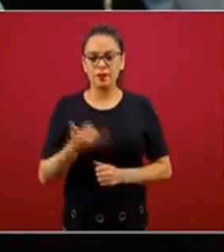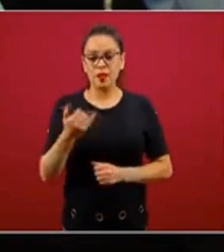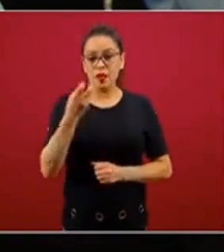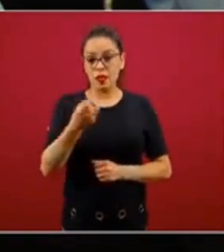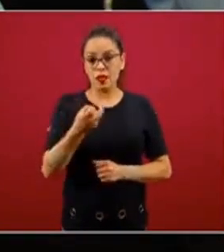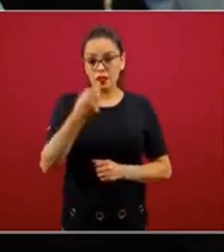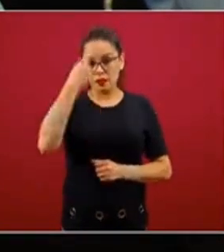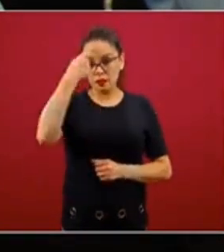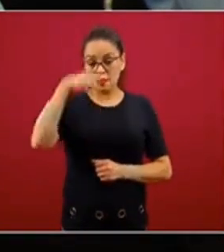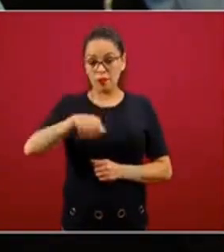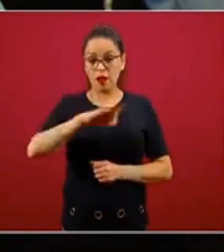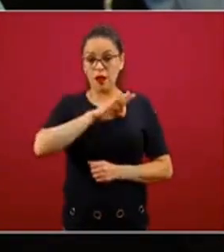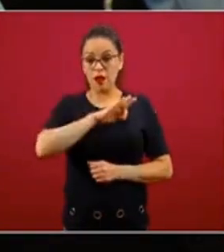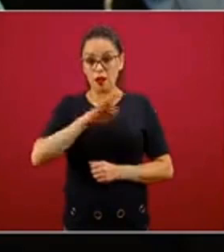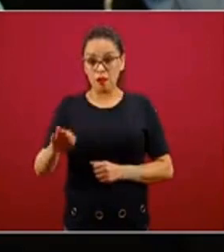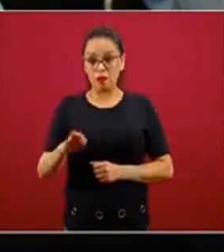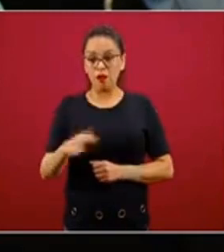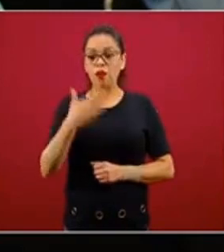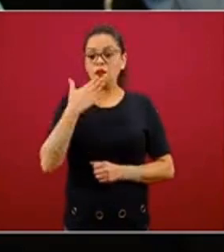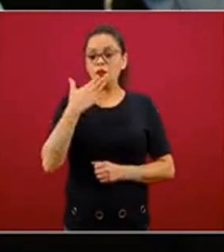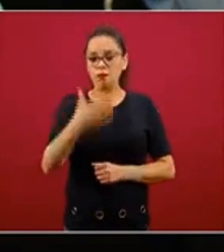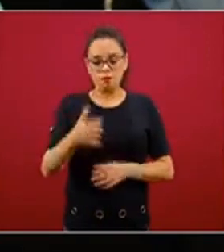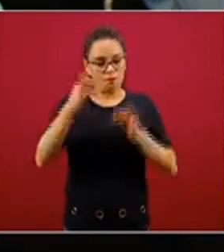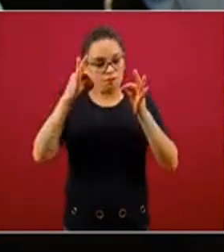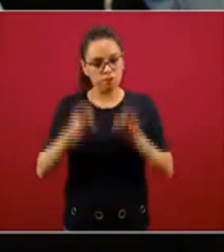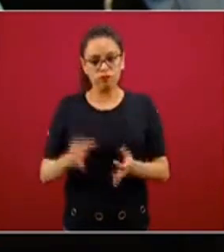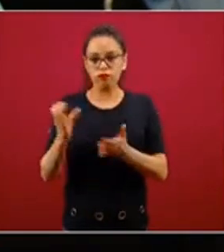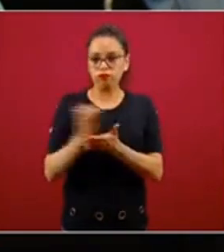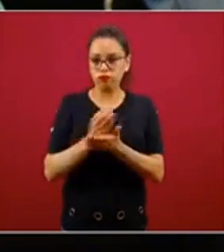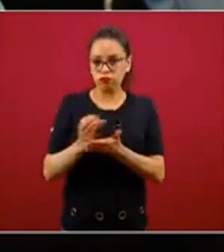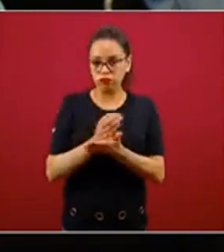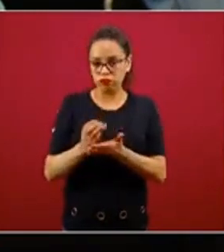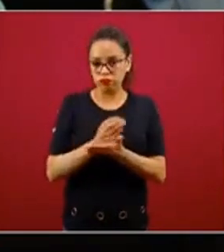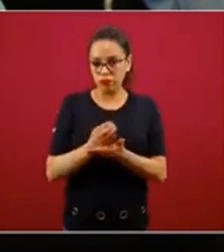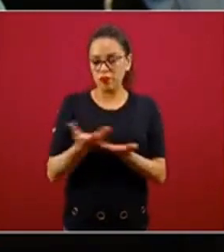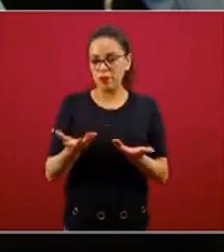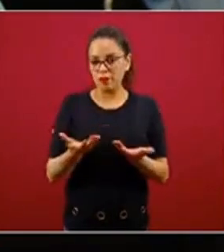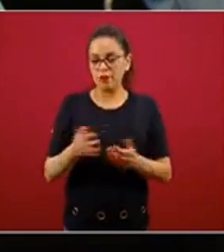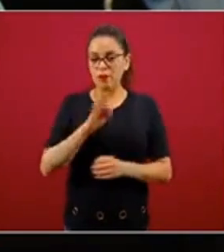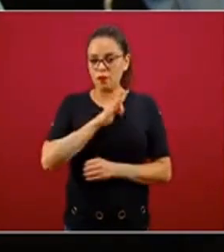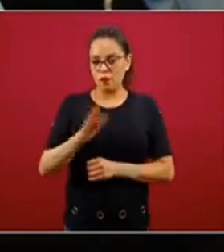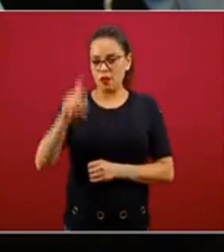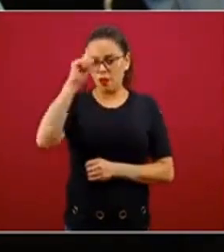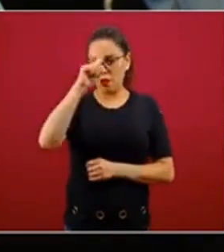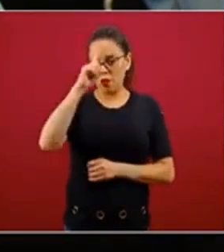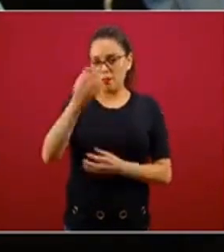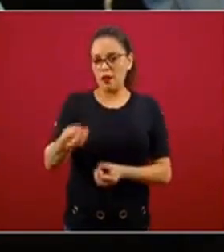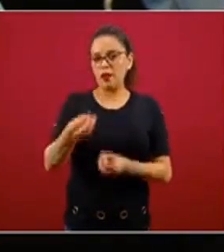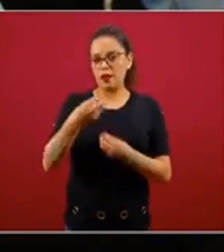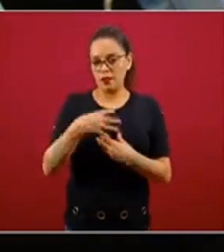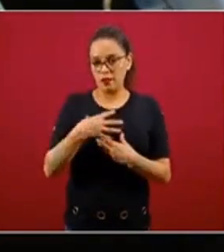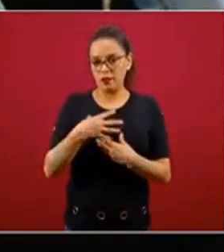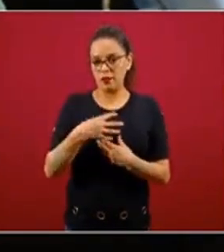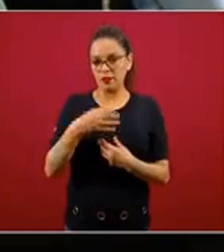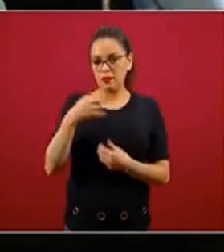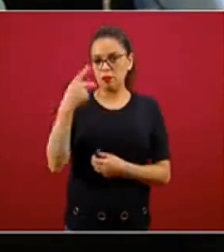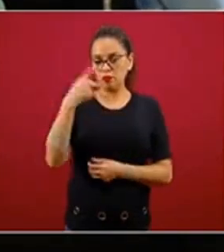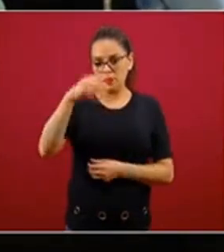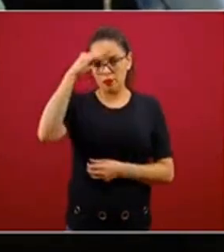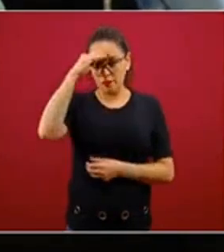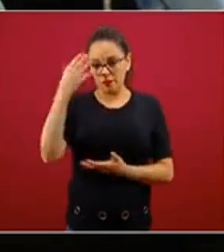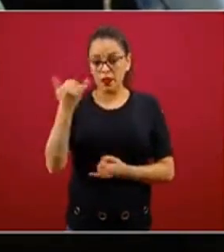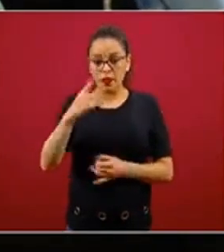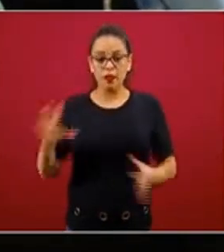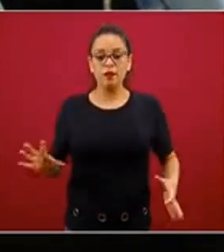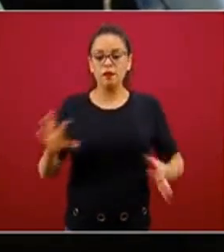ideal y sea seguro y curativo y además eficaz. Si pudiera comentarnos sobre esto y relacionarlo con lo que acaba de